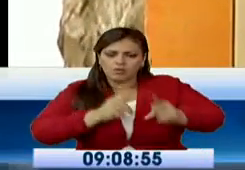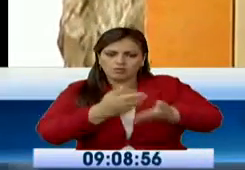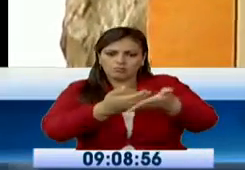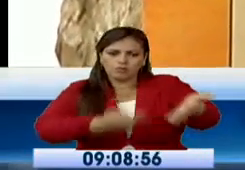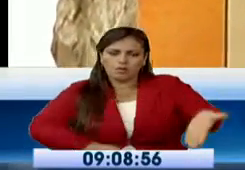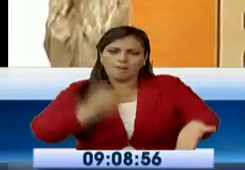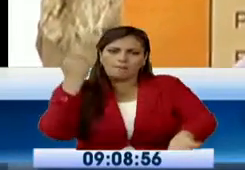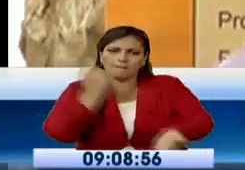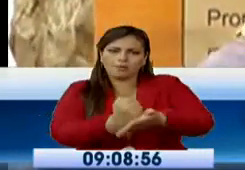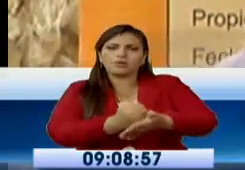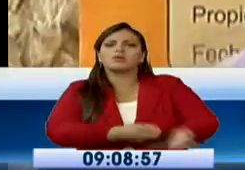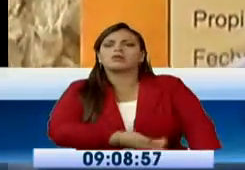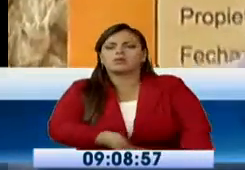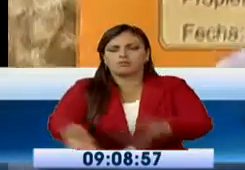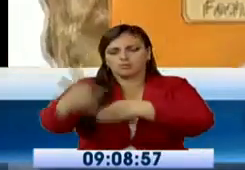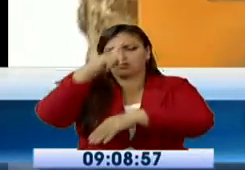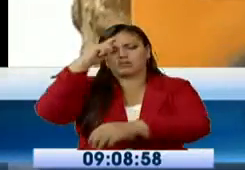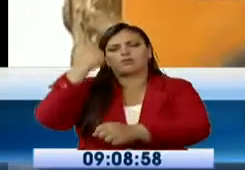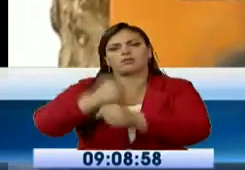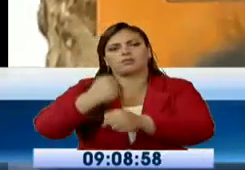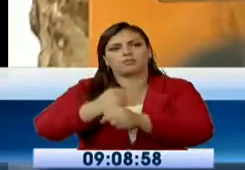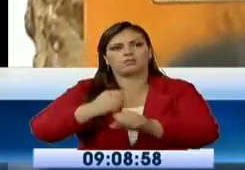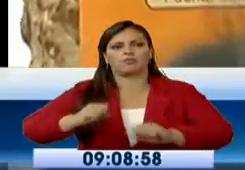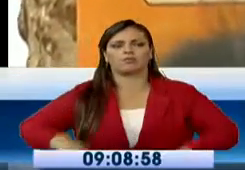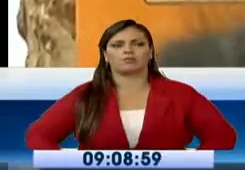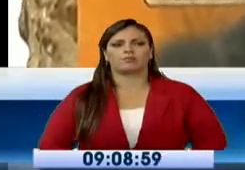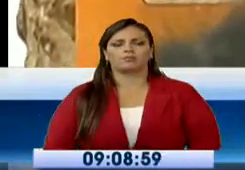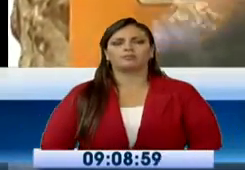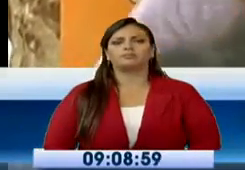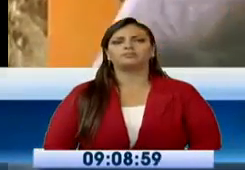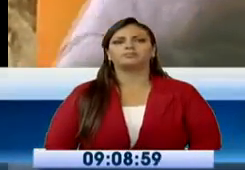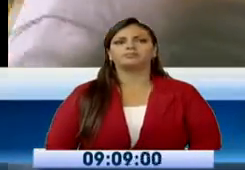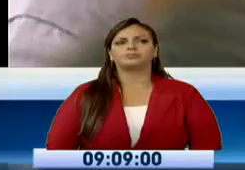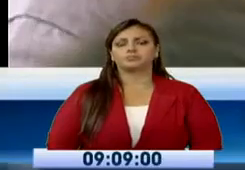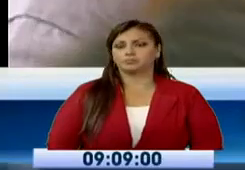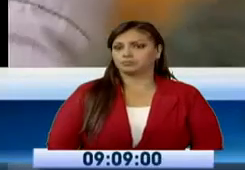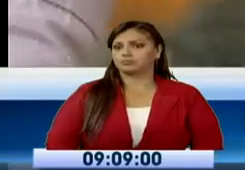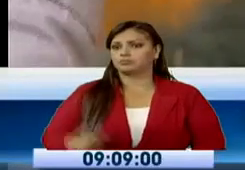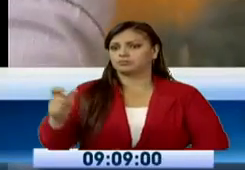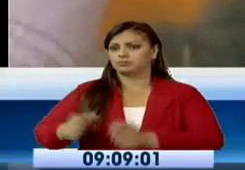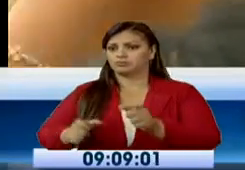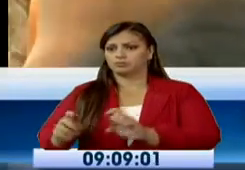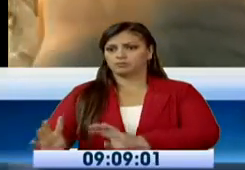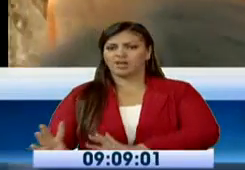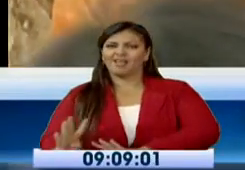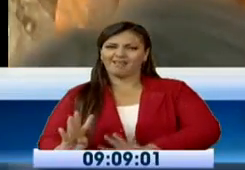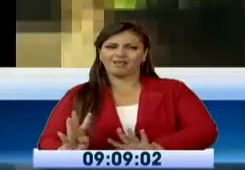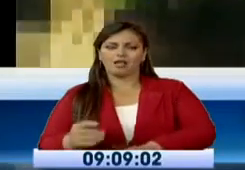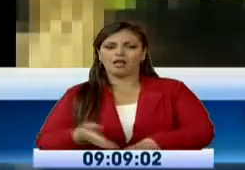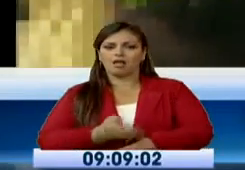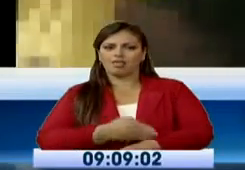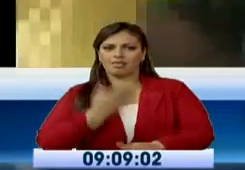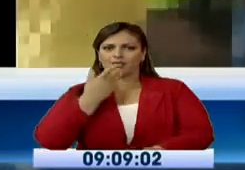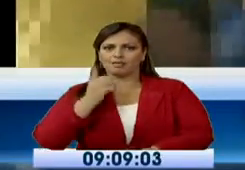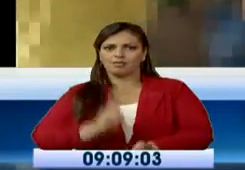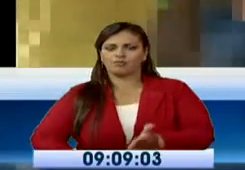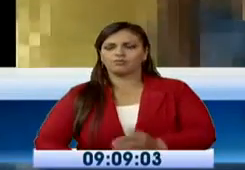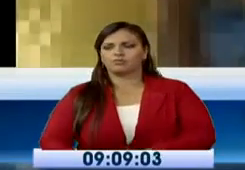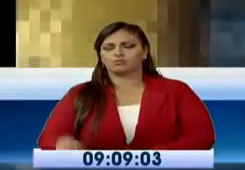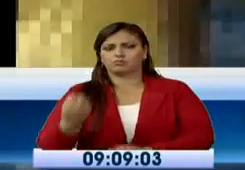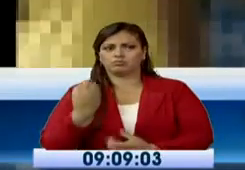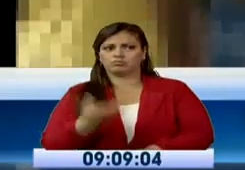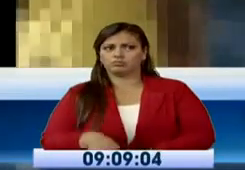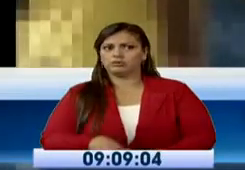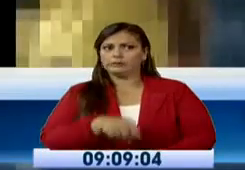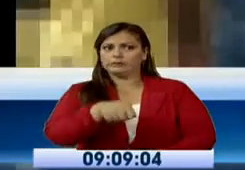edificio, varios de los lugareños indicaron haber recibido amenazas por parte de los administradores del centro